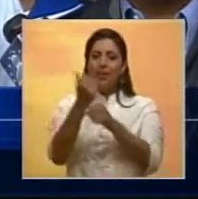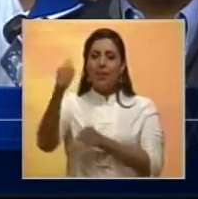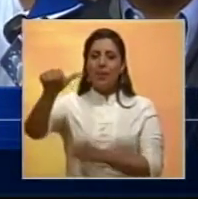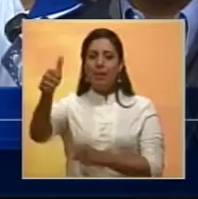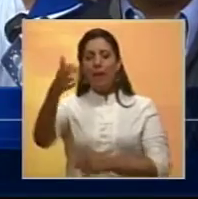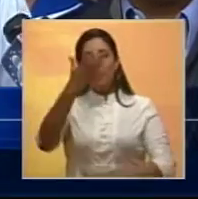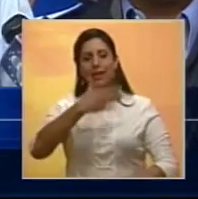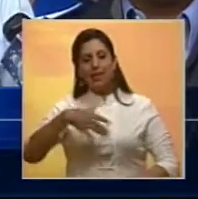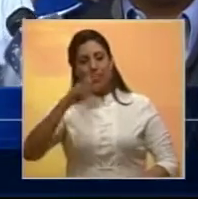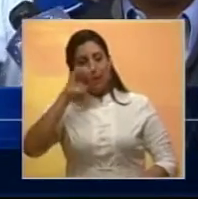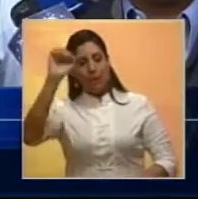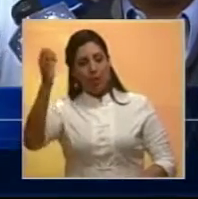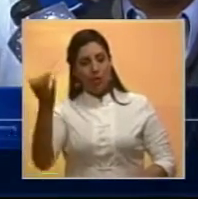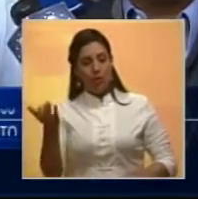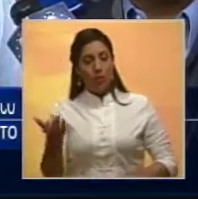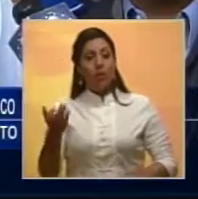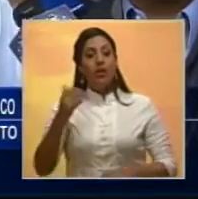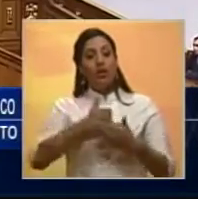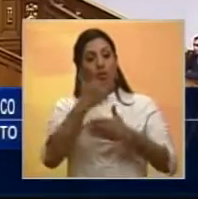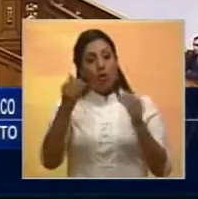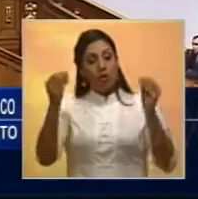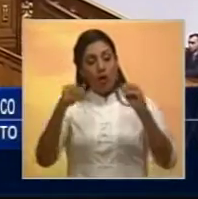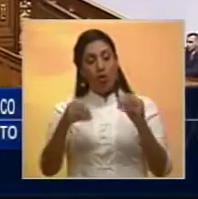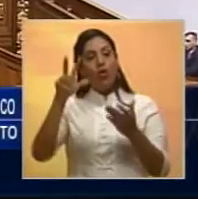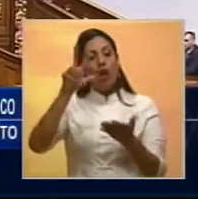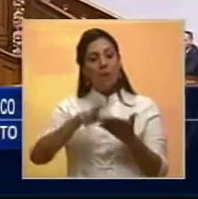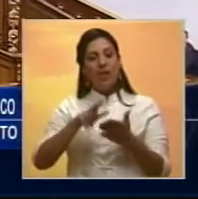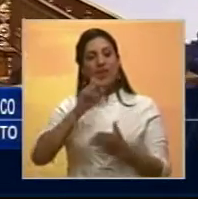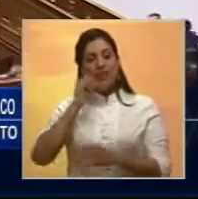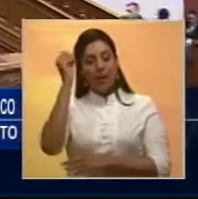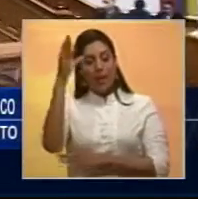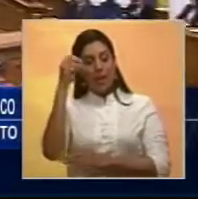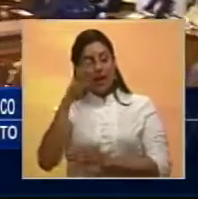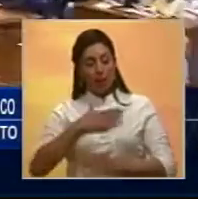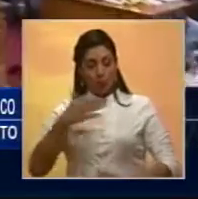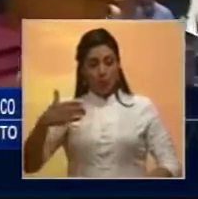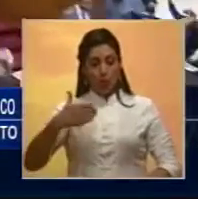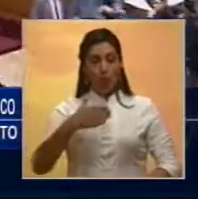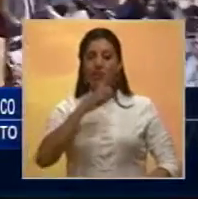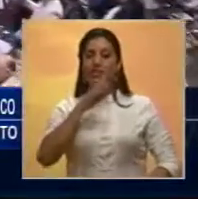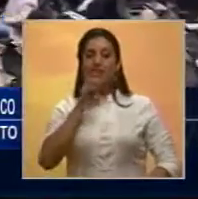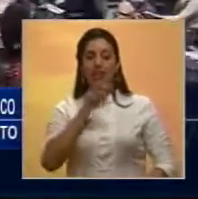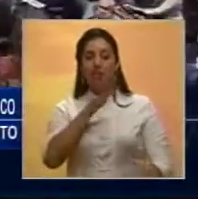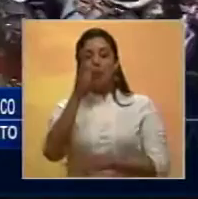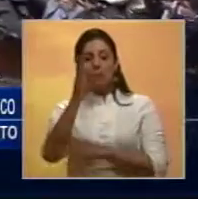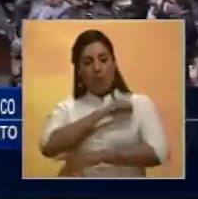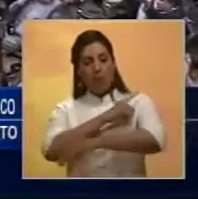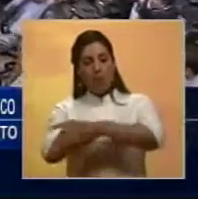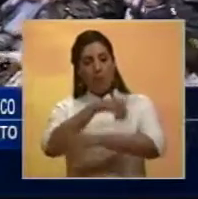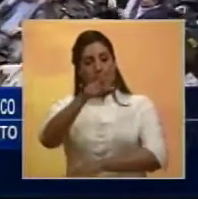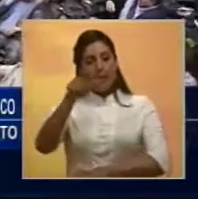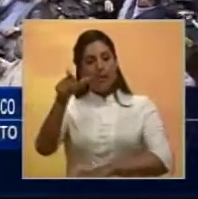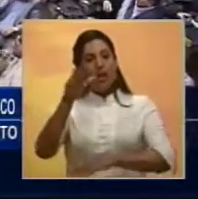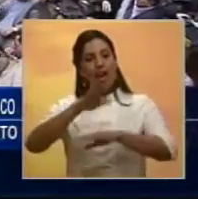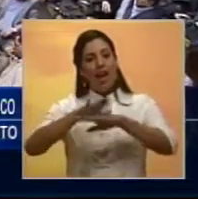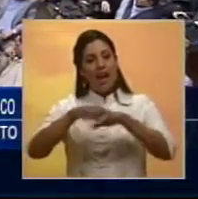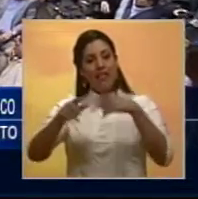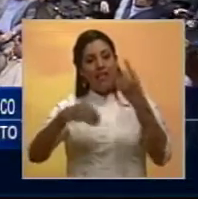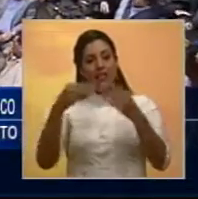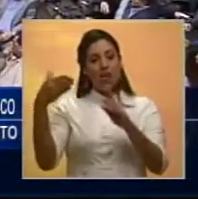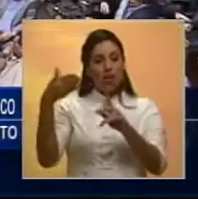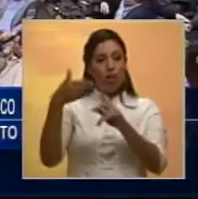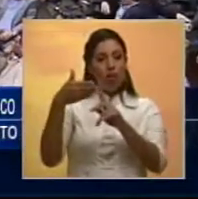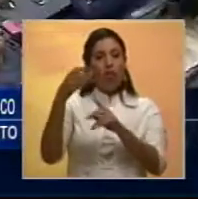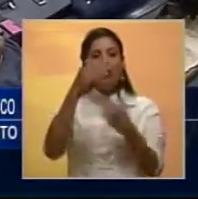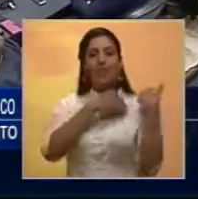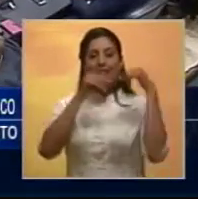de la República. El proyecto de acuerdo finalmente aprobado por parlamentarios de la unidad establece acudir al poder ciudadano para solicitar acciones ante